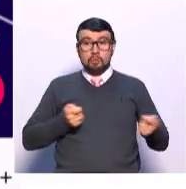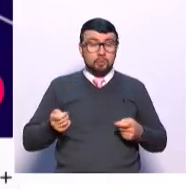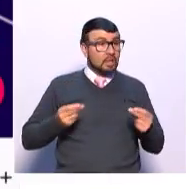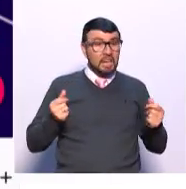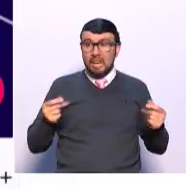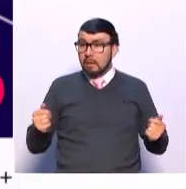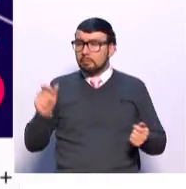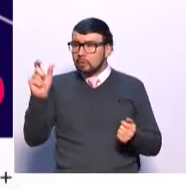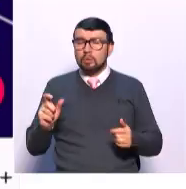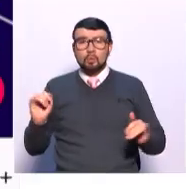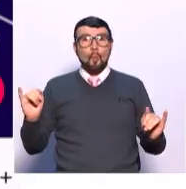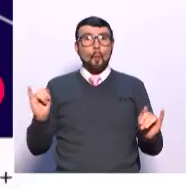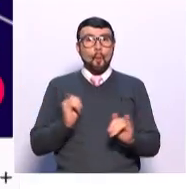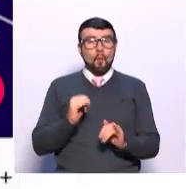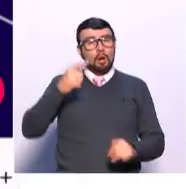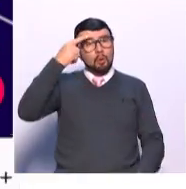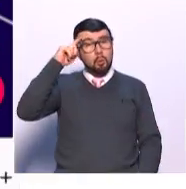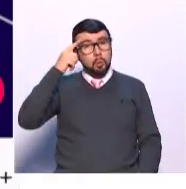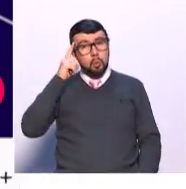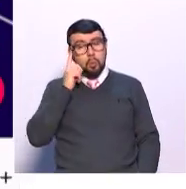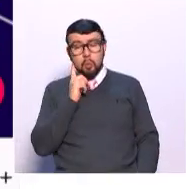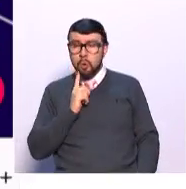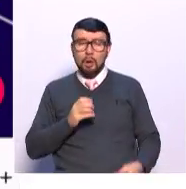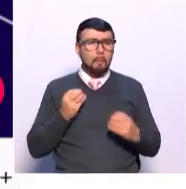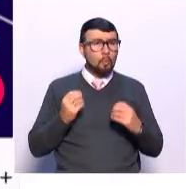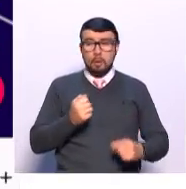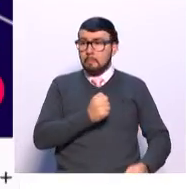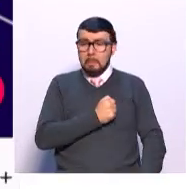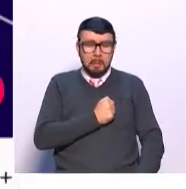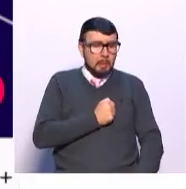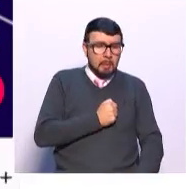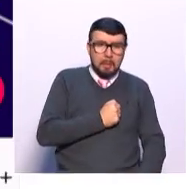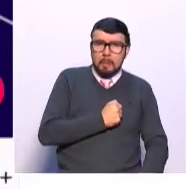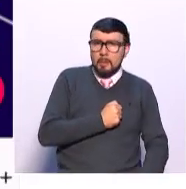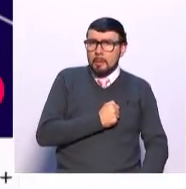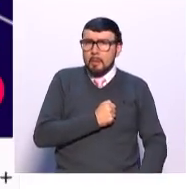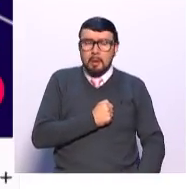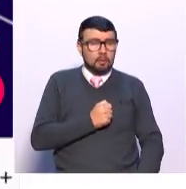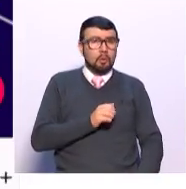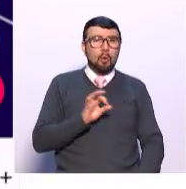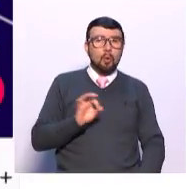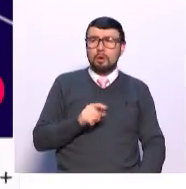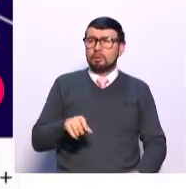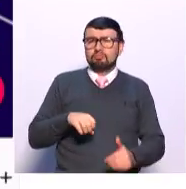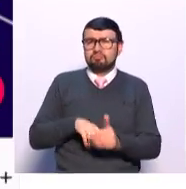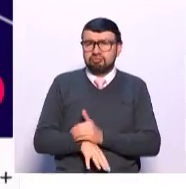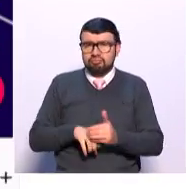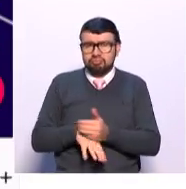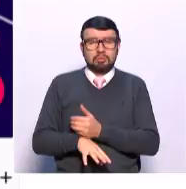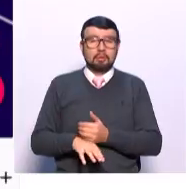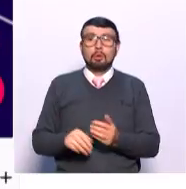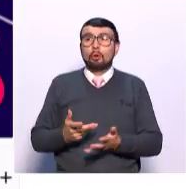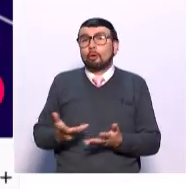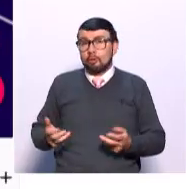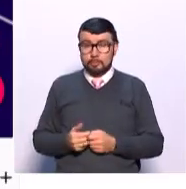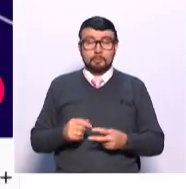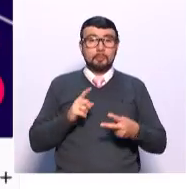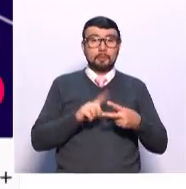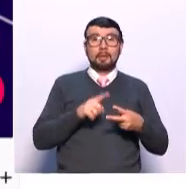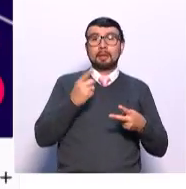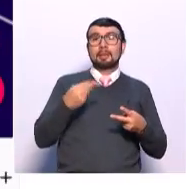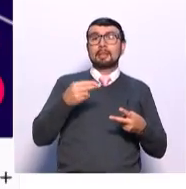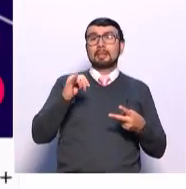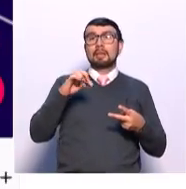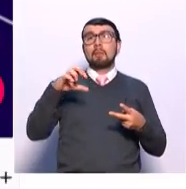flaco suda mucho le dan taquicardias le pueden dar diarreas en cambio el hipotiroidismo es